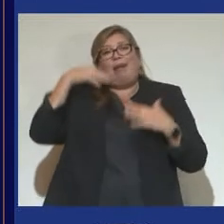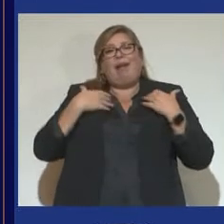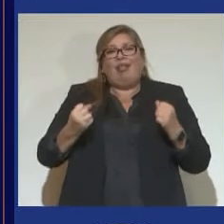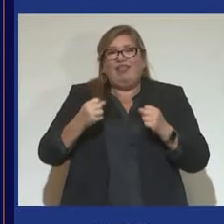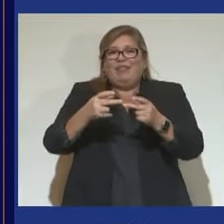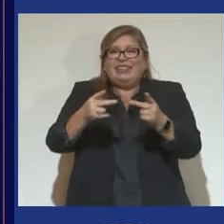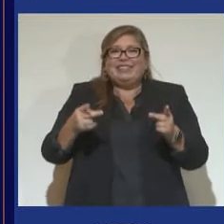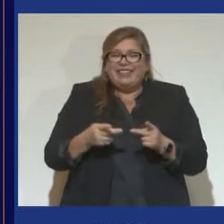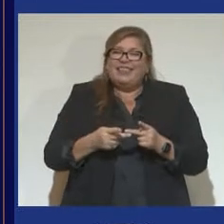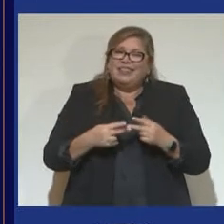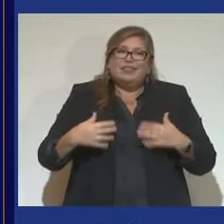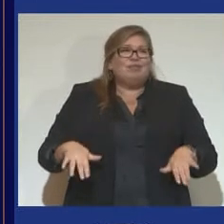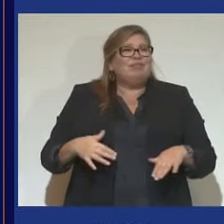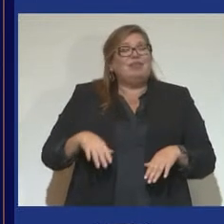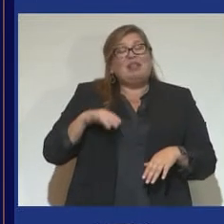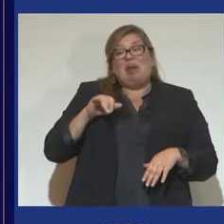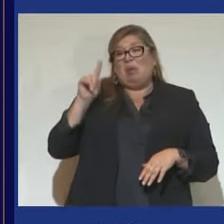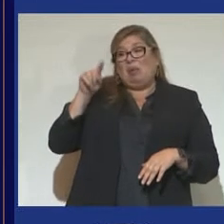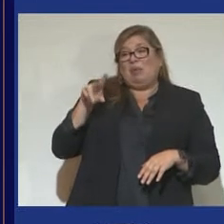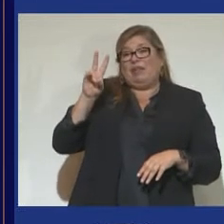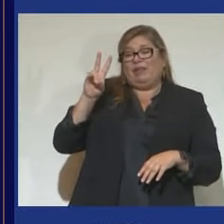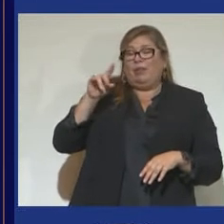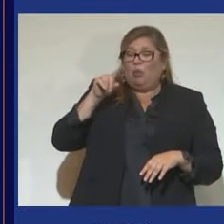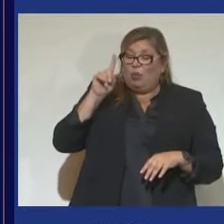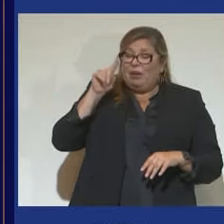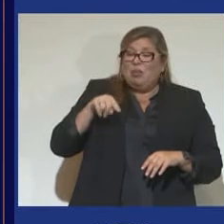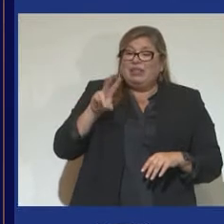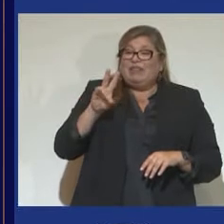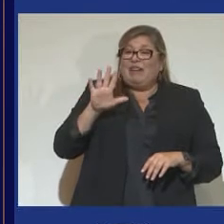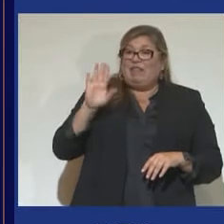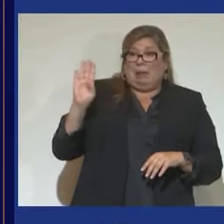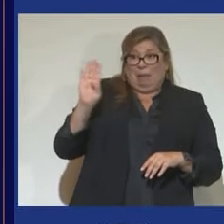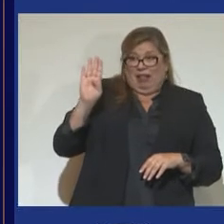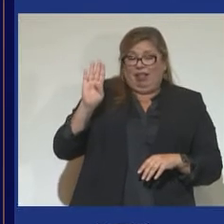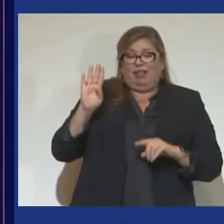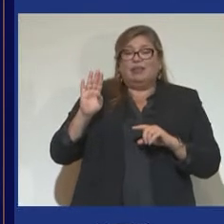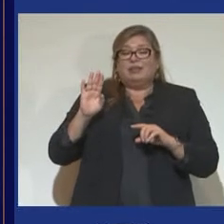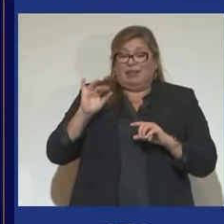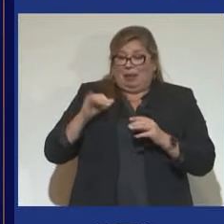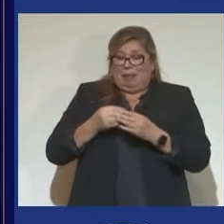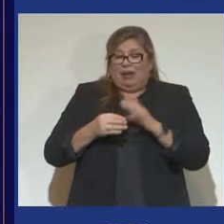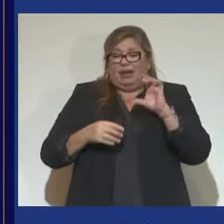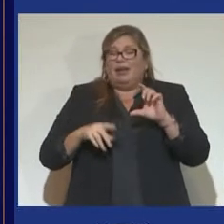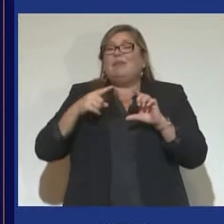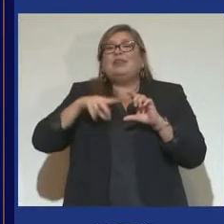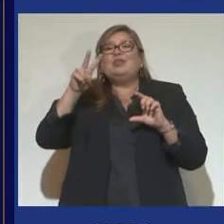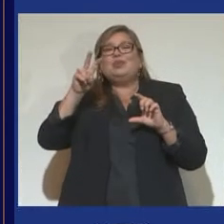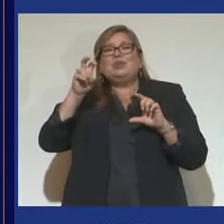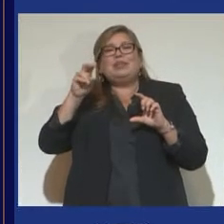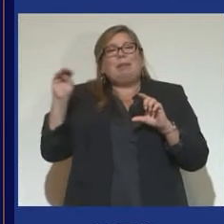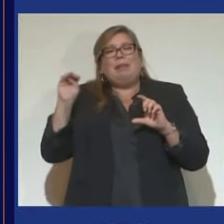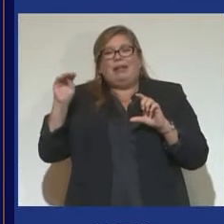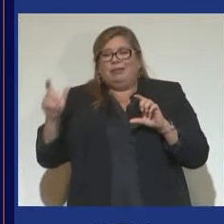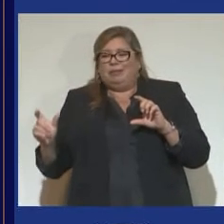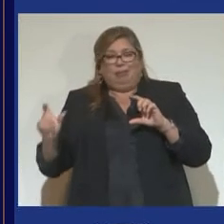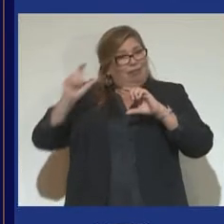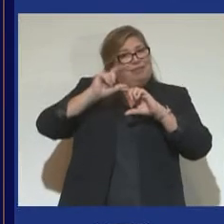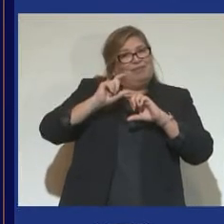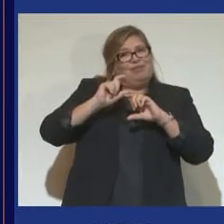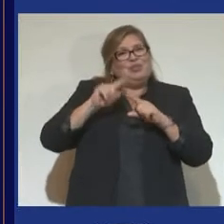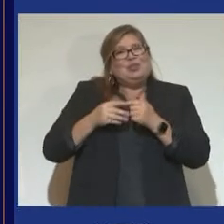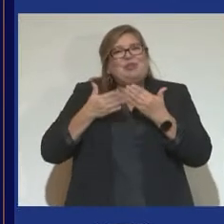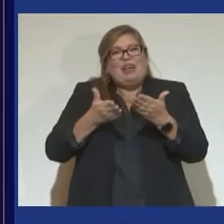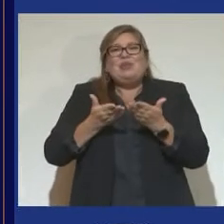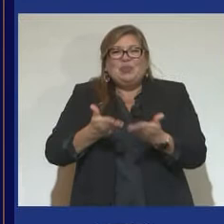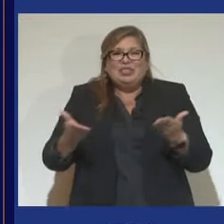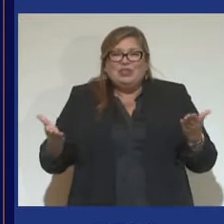de salud residencial entonces ese dinero que teníamos ese recurso que teníamos podemos añadirle estos 200 millones de dólares y